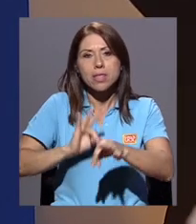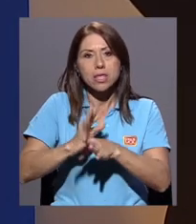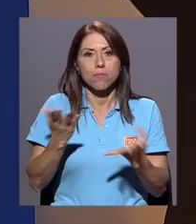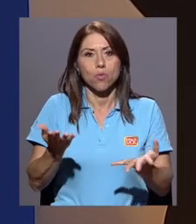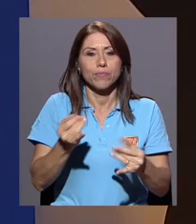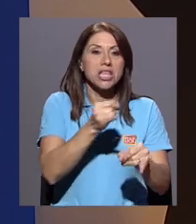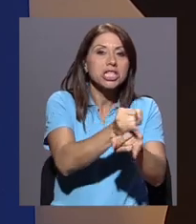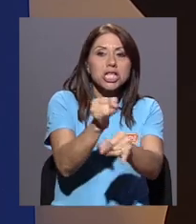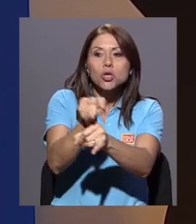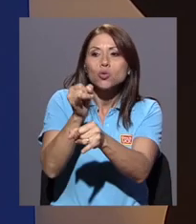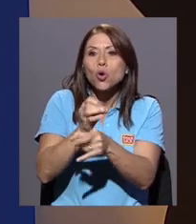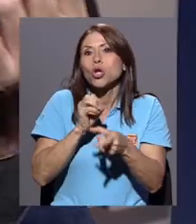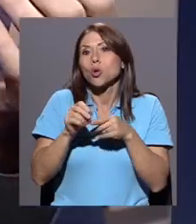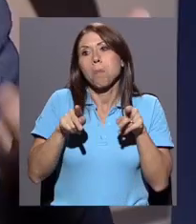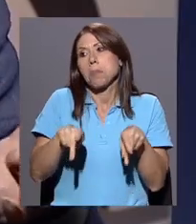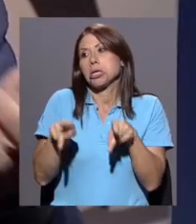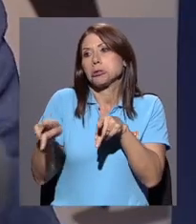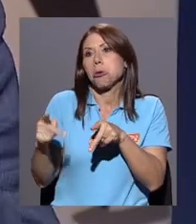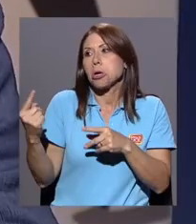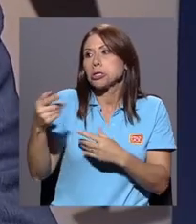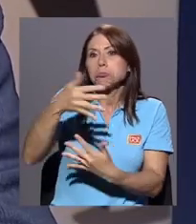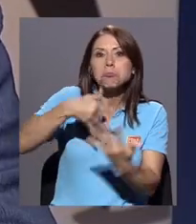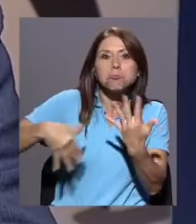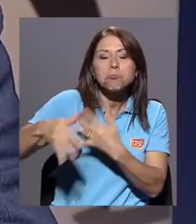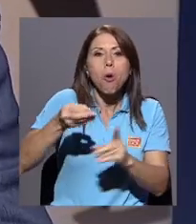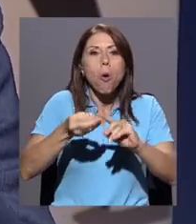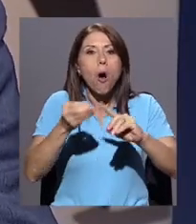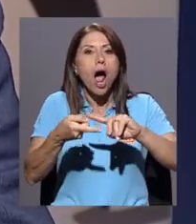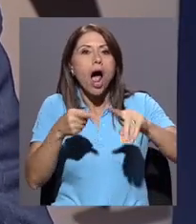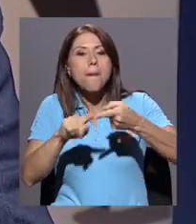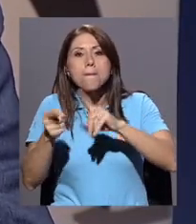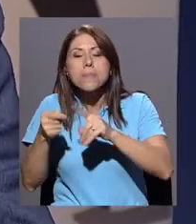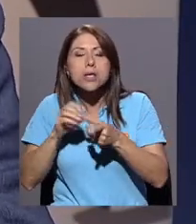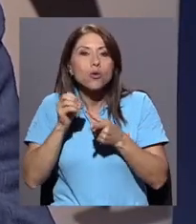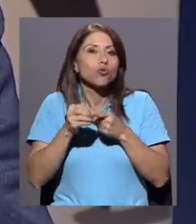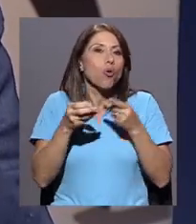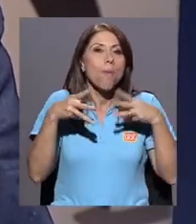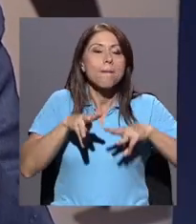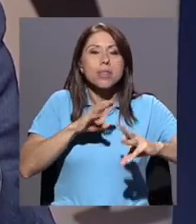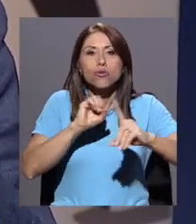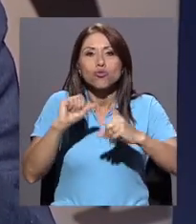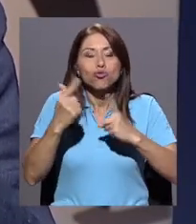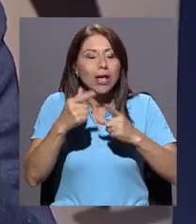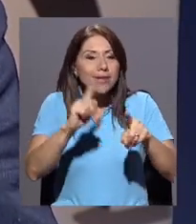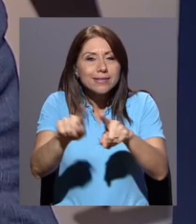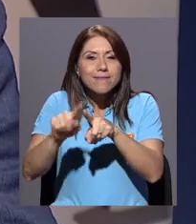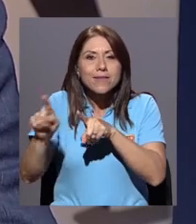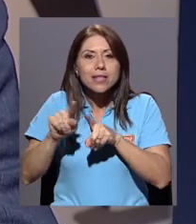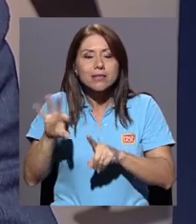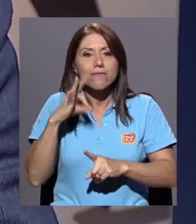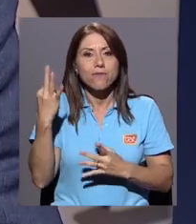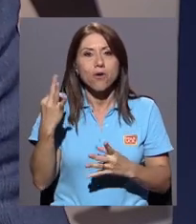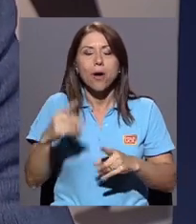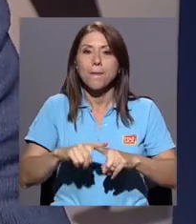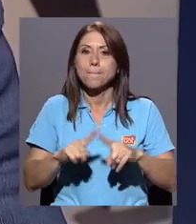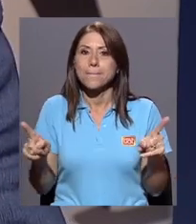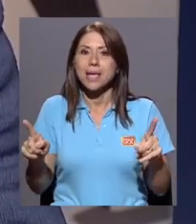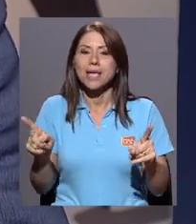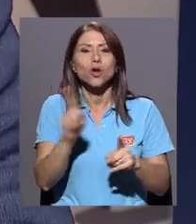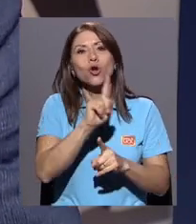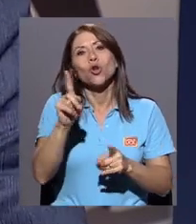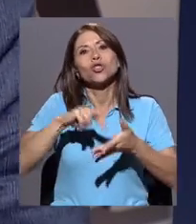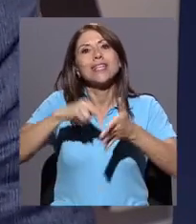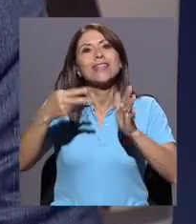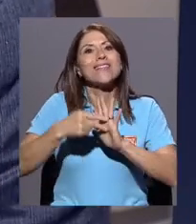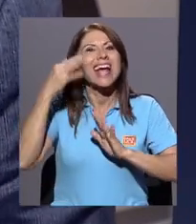de instituciones o de vecinos o de amigos o lo que uno recibe por los medios sociales de diferentes fuentes, pero por otra parte no terminar